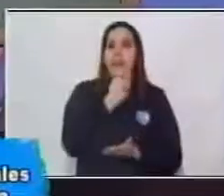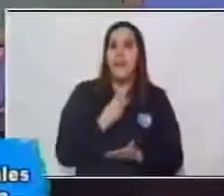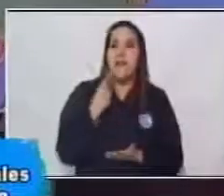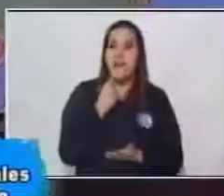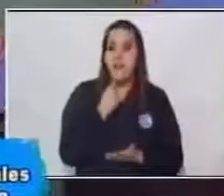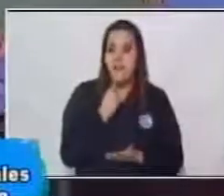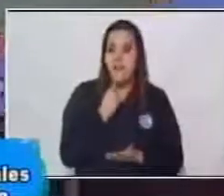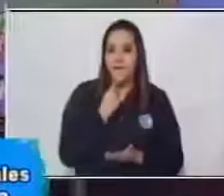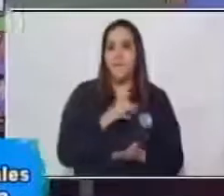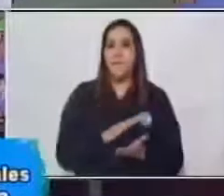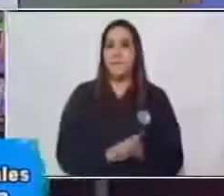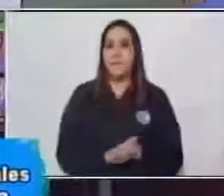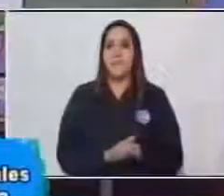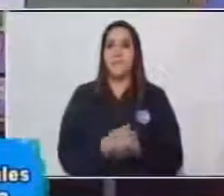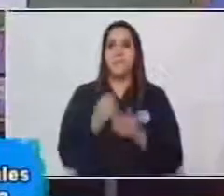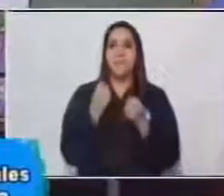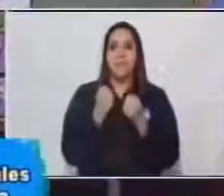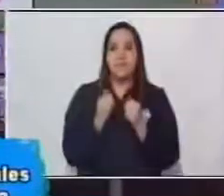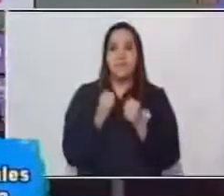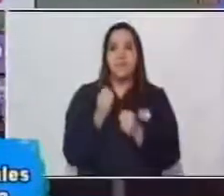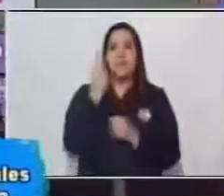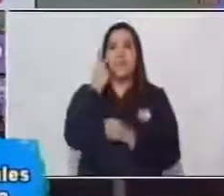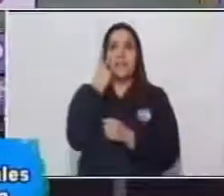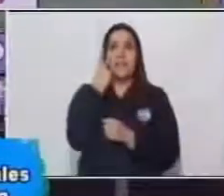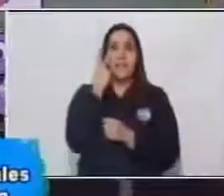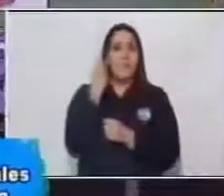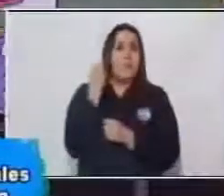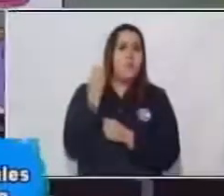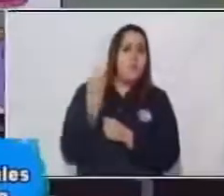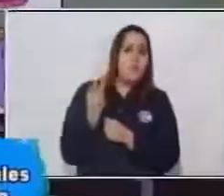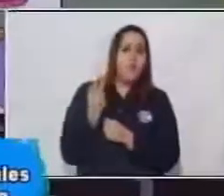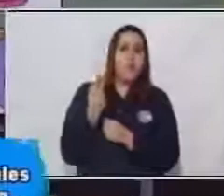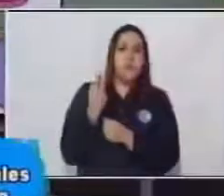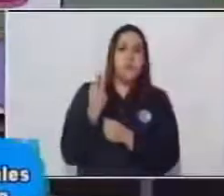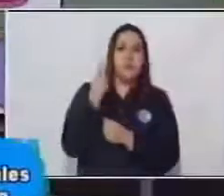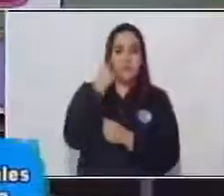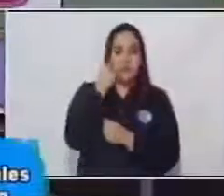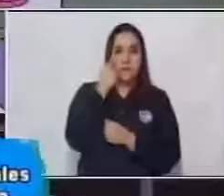Muy bien. Revisemos cuántos números tiene.